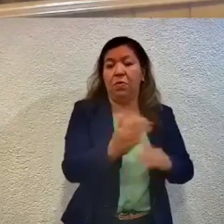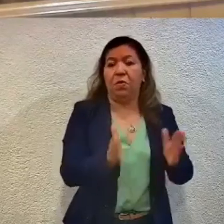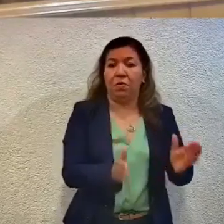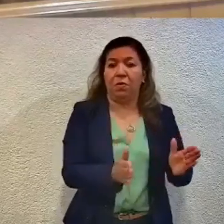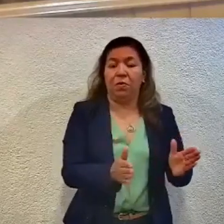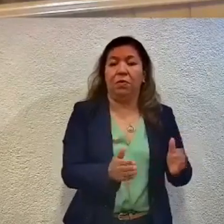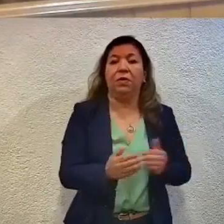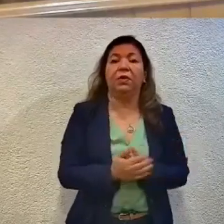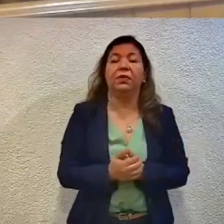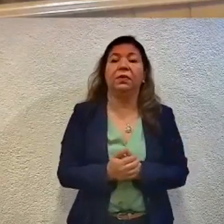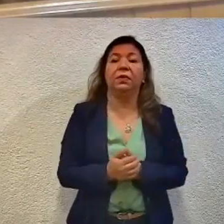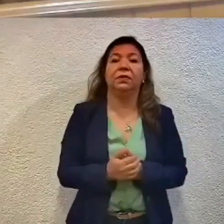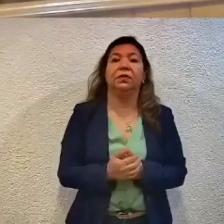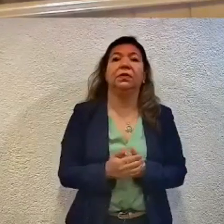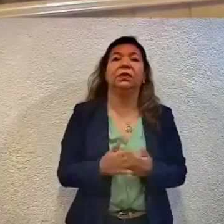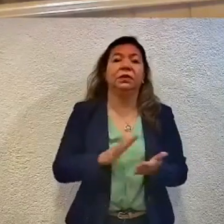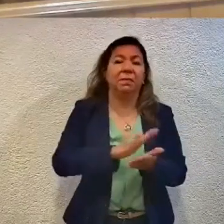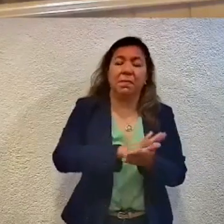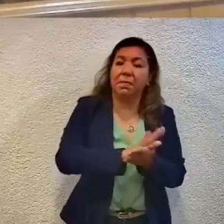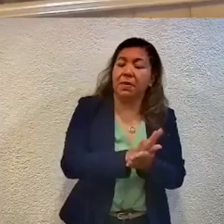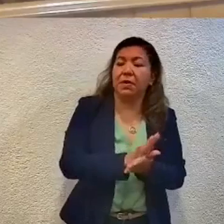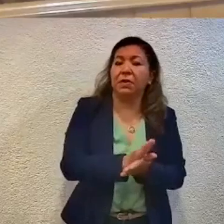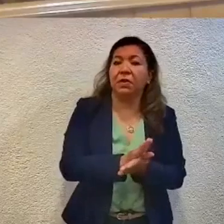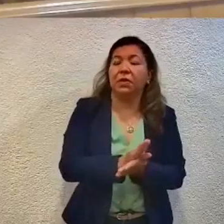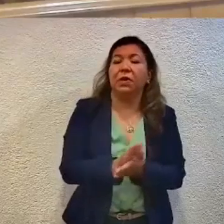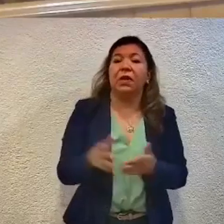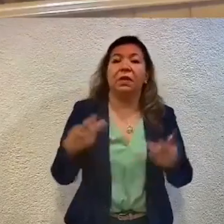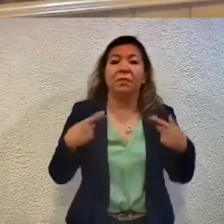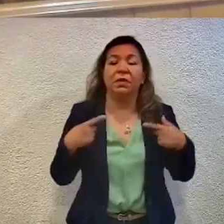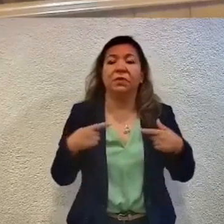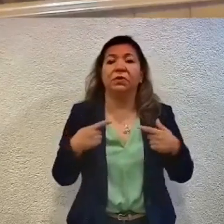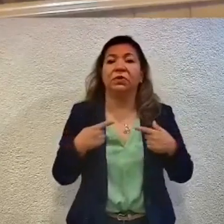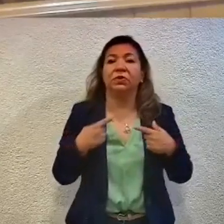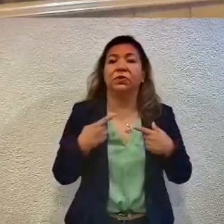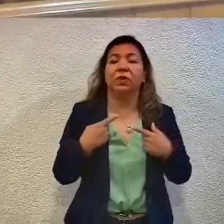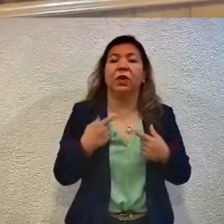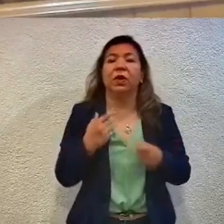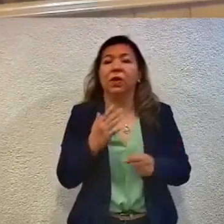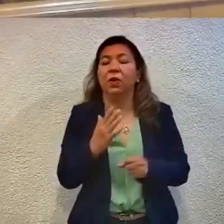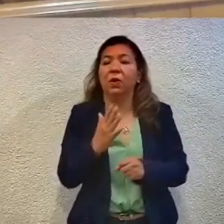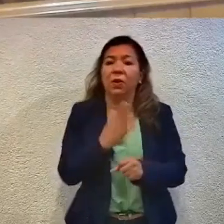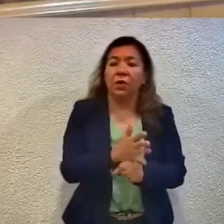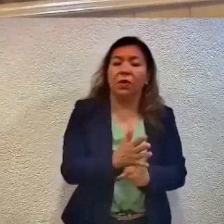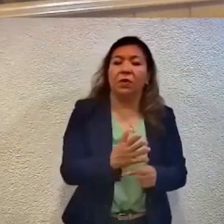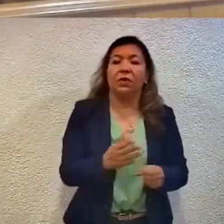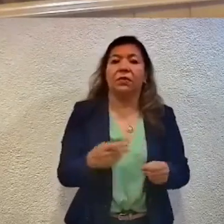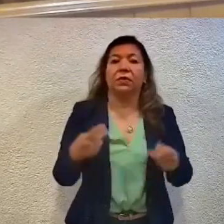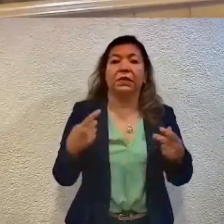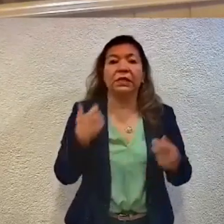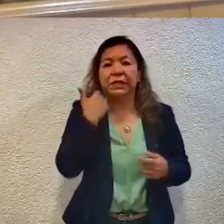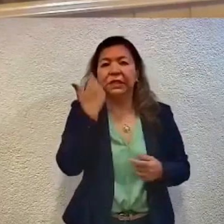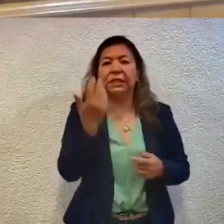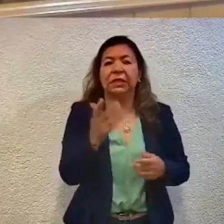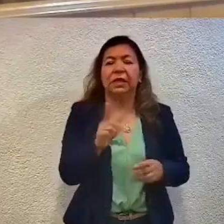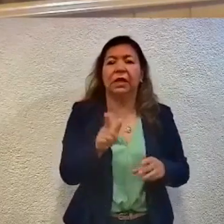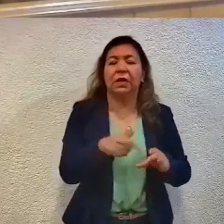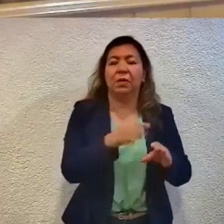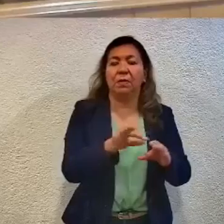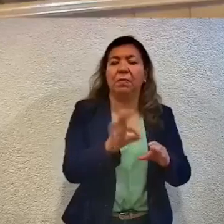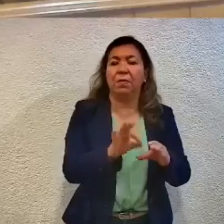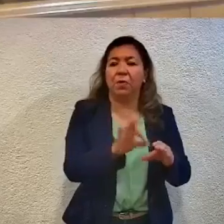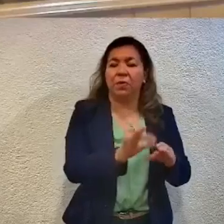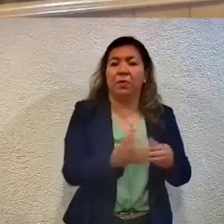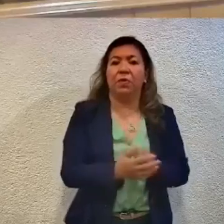agravio relativo a que se ejerció presión o coacción del voto de las personas electoras por el indebido nombramiento de